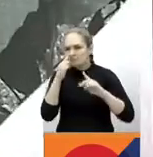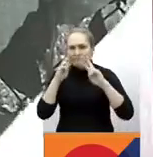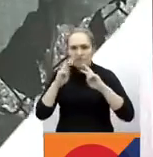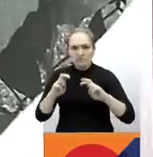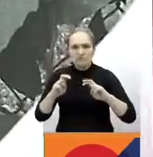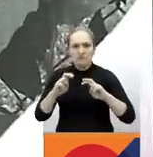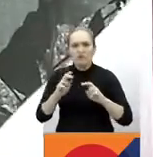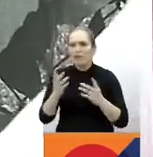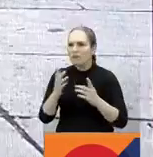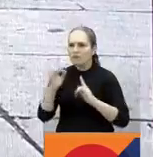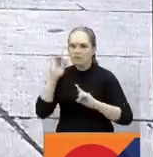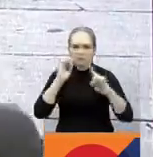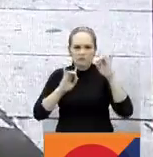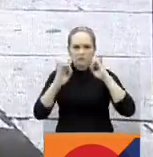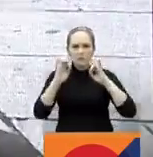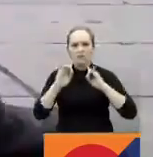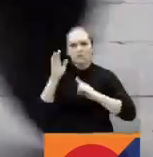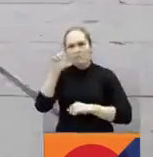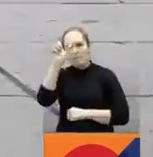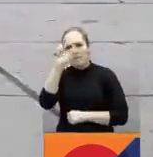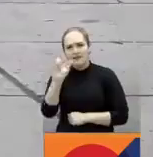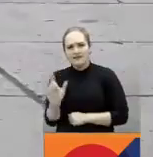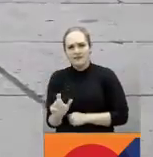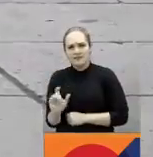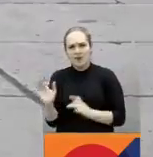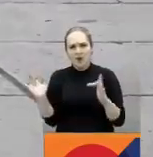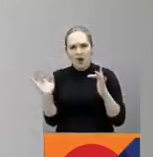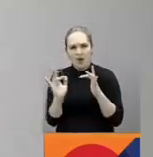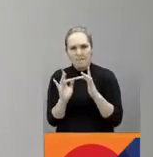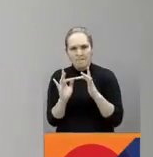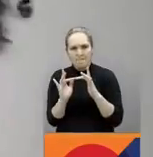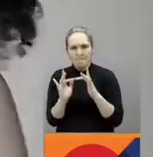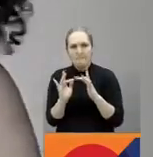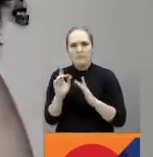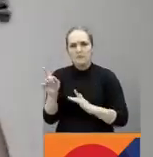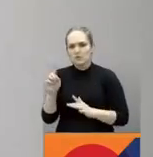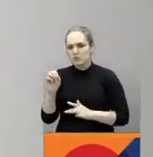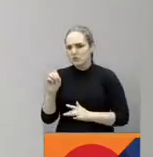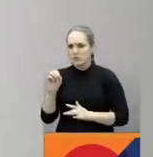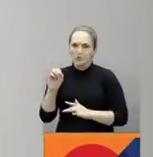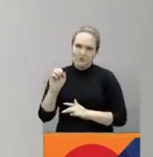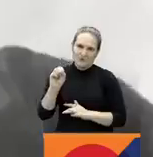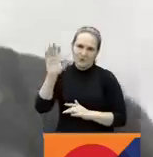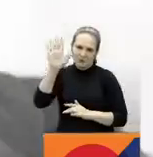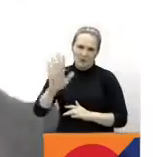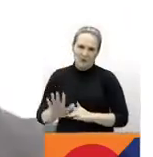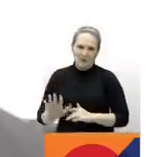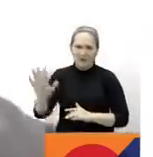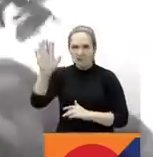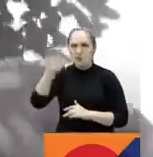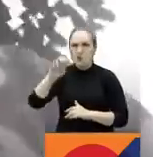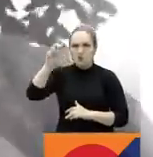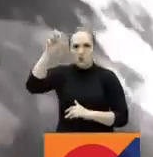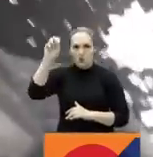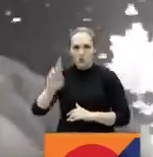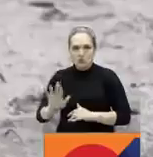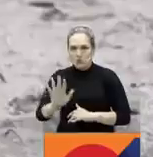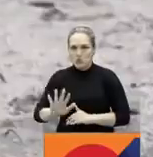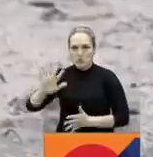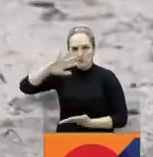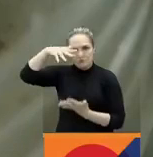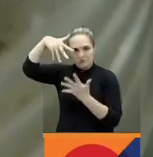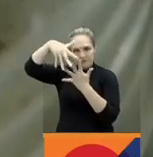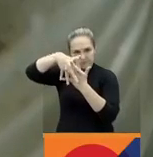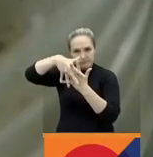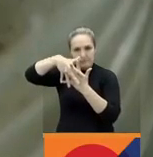de las músicas tradicionales del Pacífico colombiano, tanto del sur como del norte. Son un total de 10 temas disponibles en todas